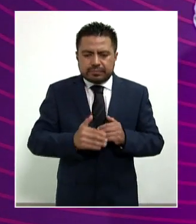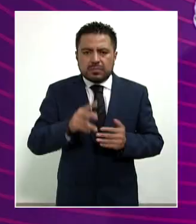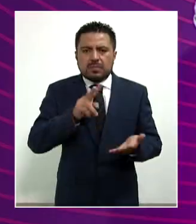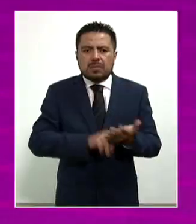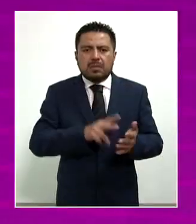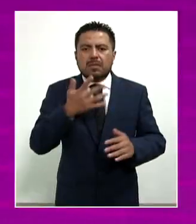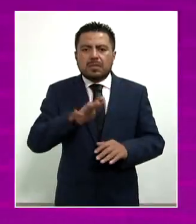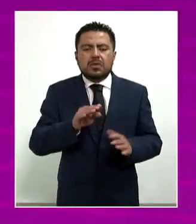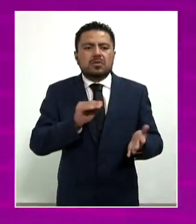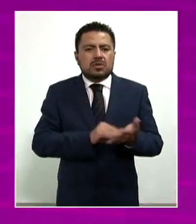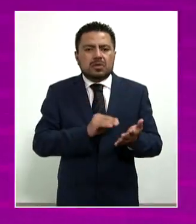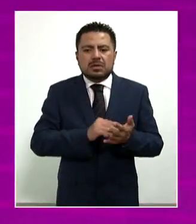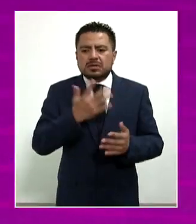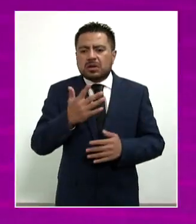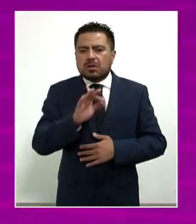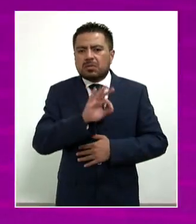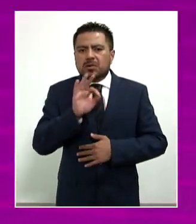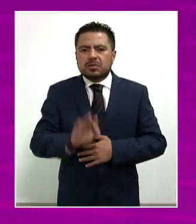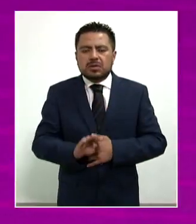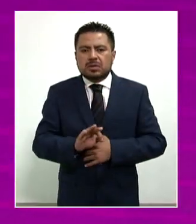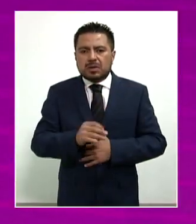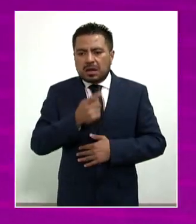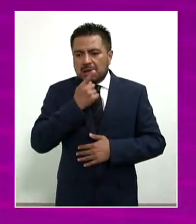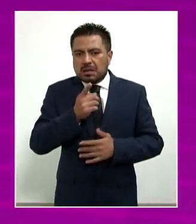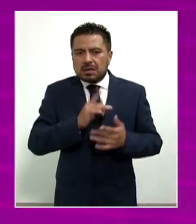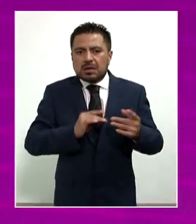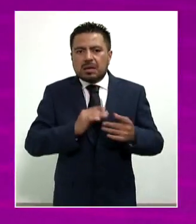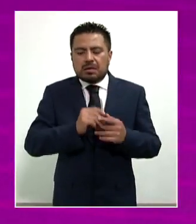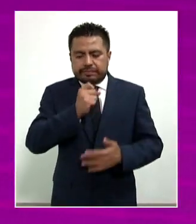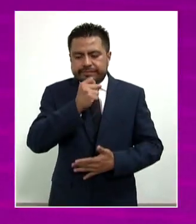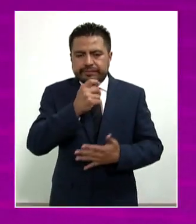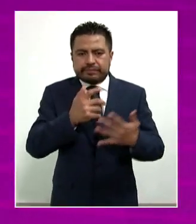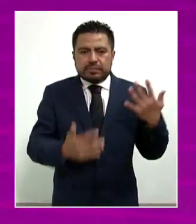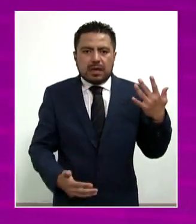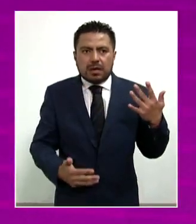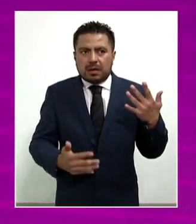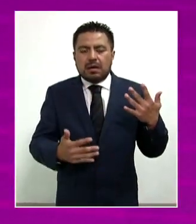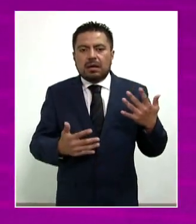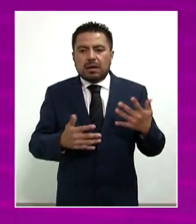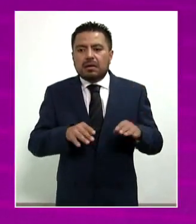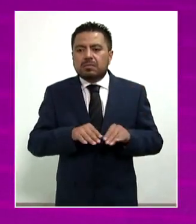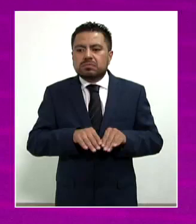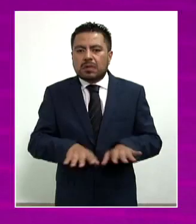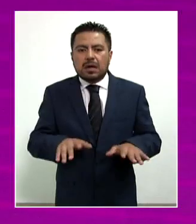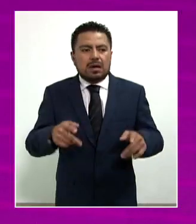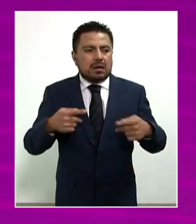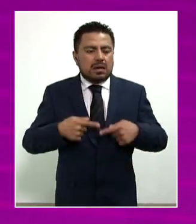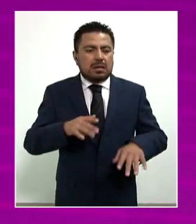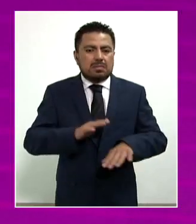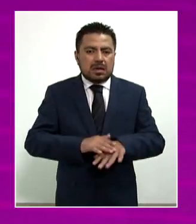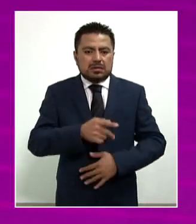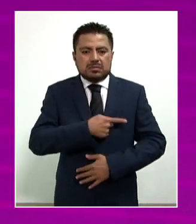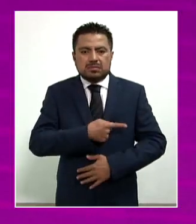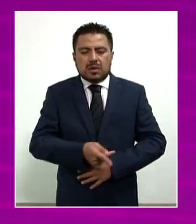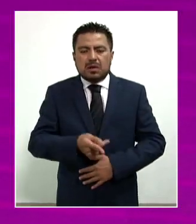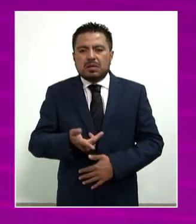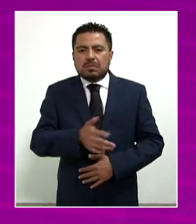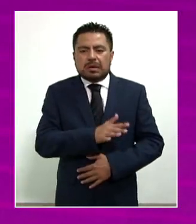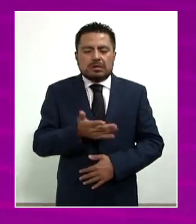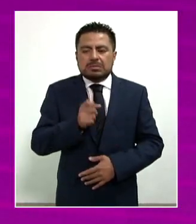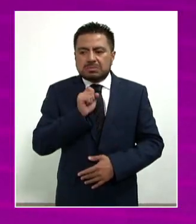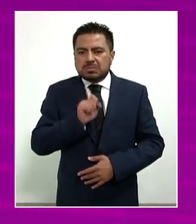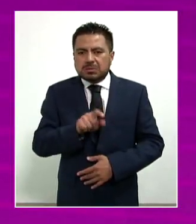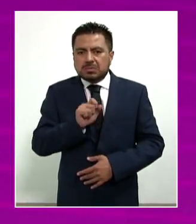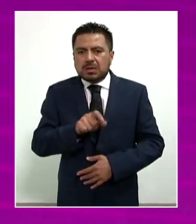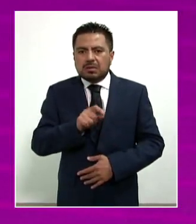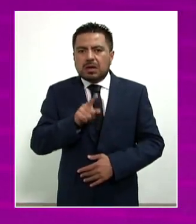2010, sigue siendo 5%. Es decir, la cantidad de recursos que tiene la gente más pobre más o menos es la misma.